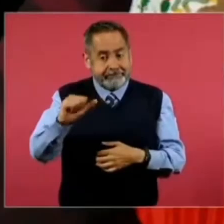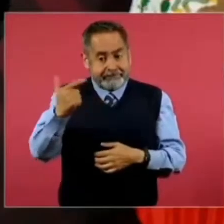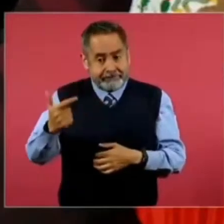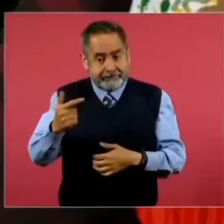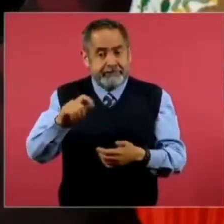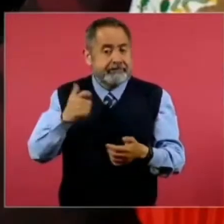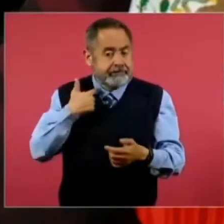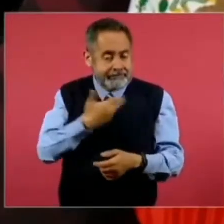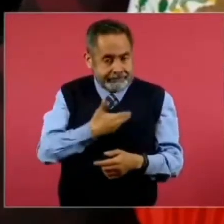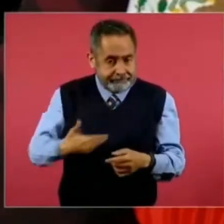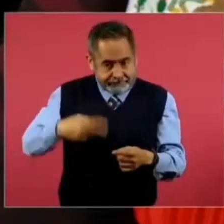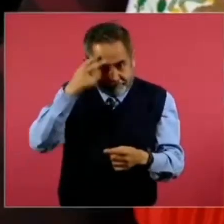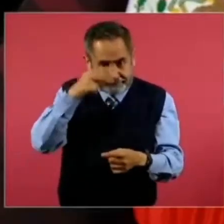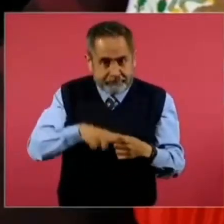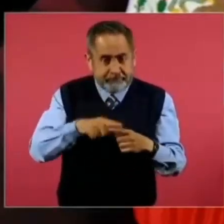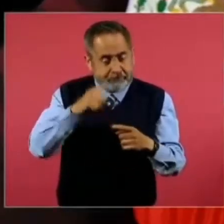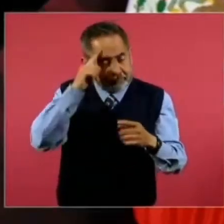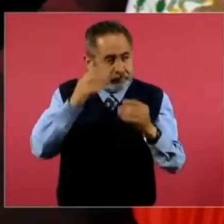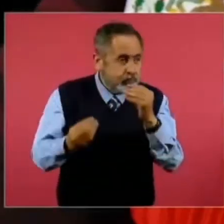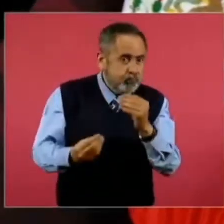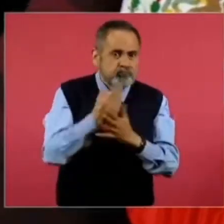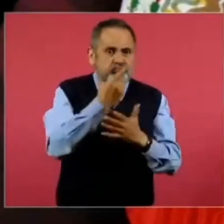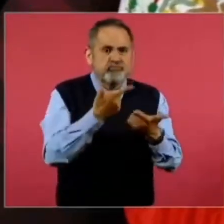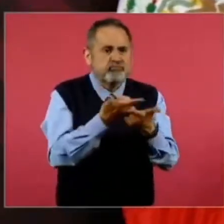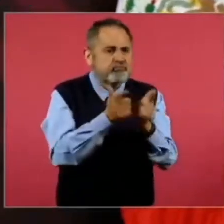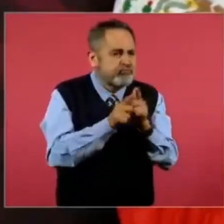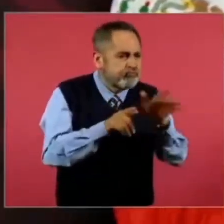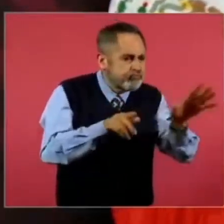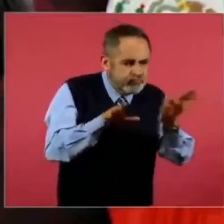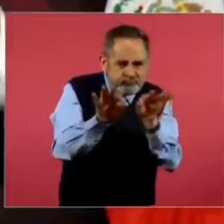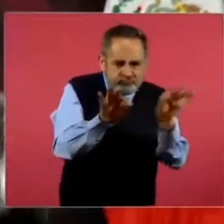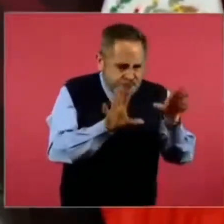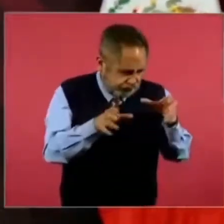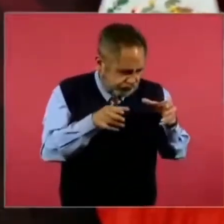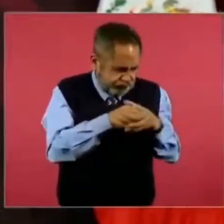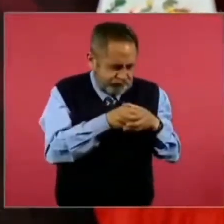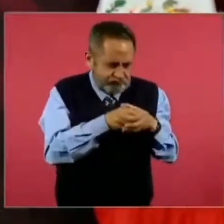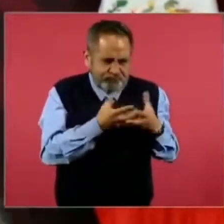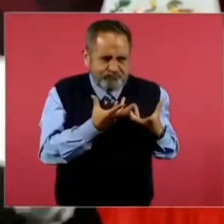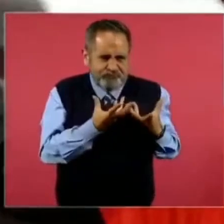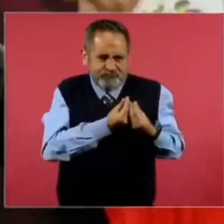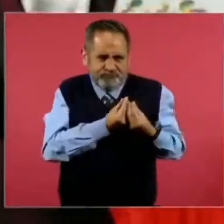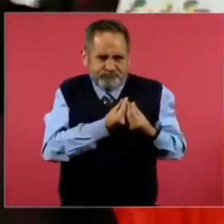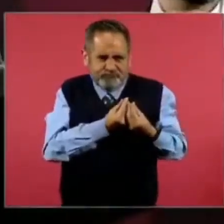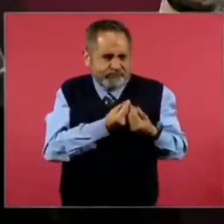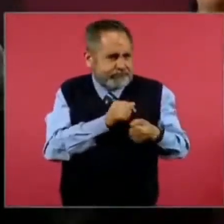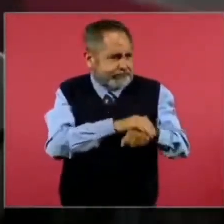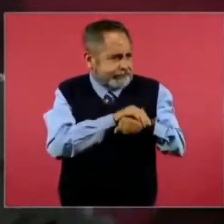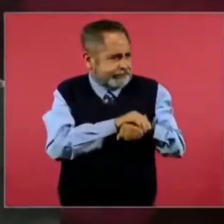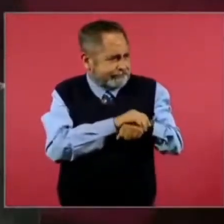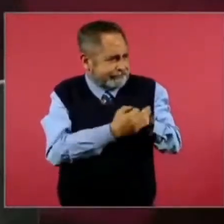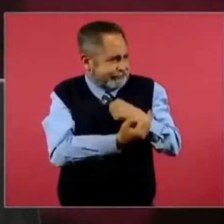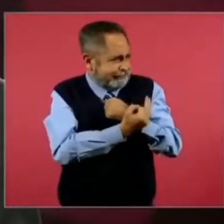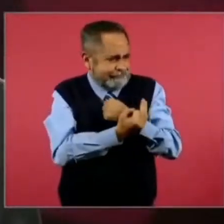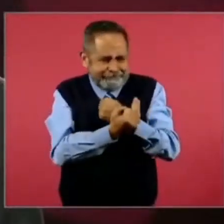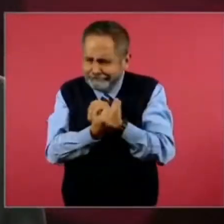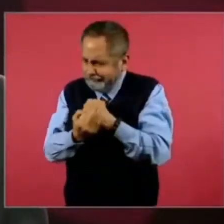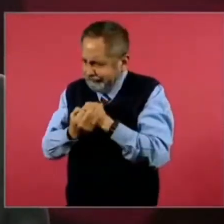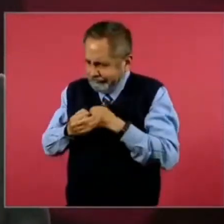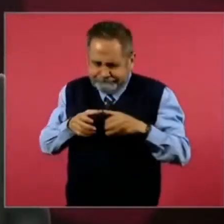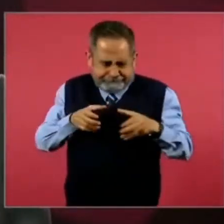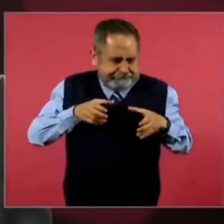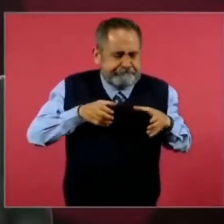una nueva oligarquía, un grupo compacto con sus allegados.